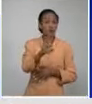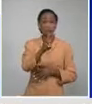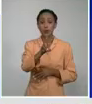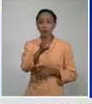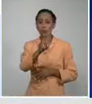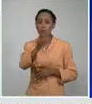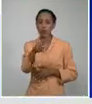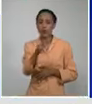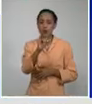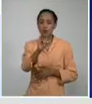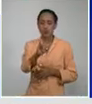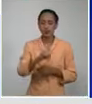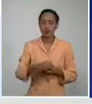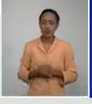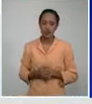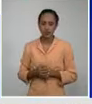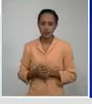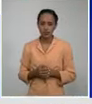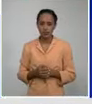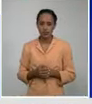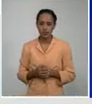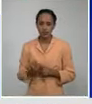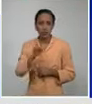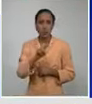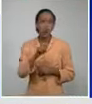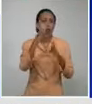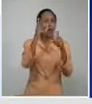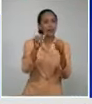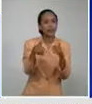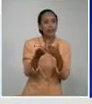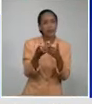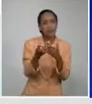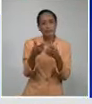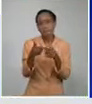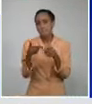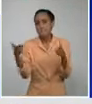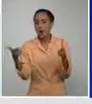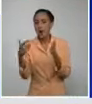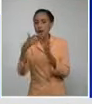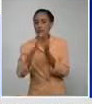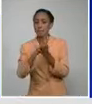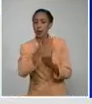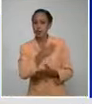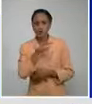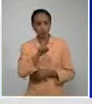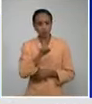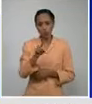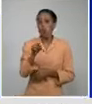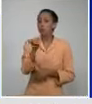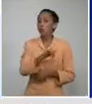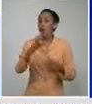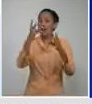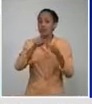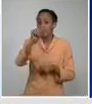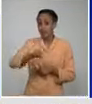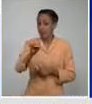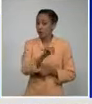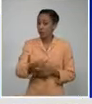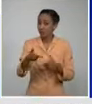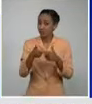821,6. O sea, no es solo que el número de días sea muy elevado, más elevado, sino que también se